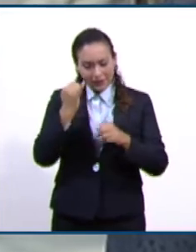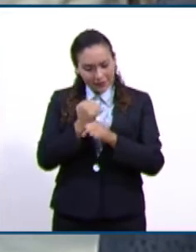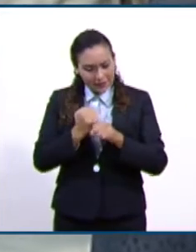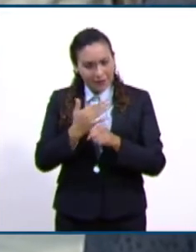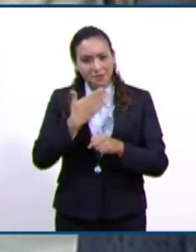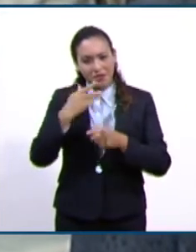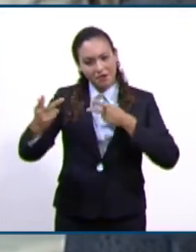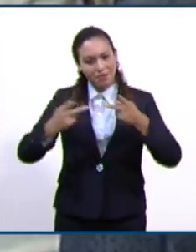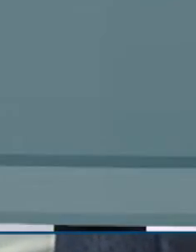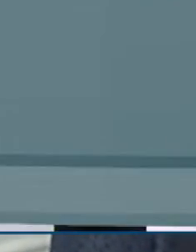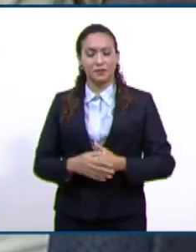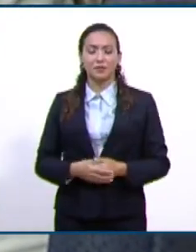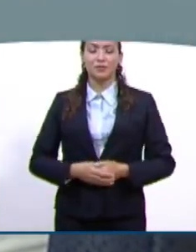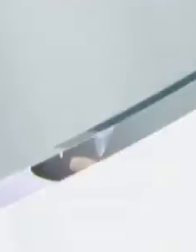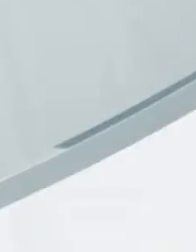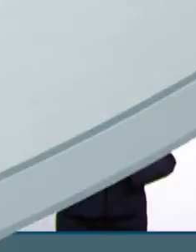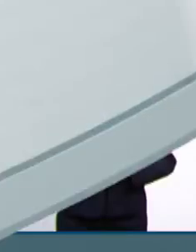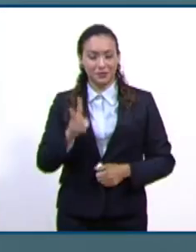Vamos a ver.